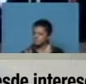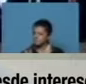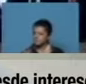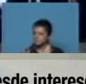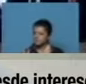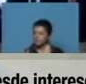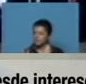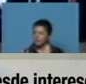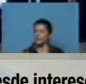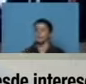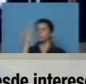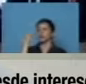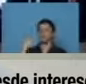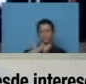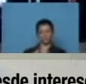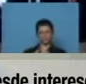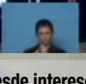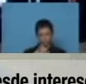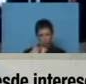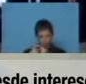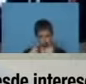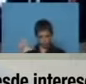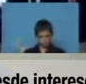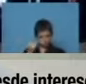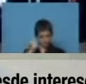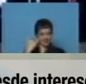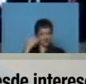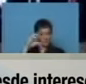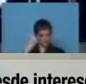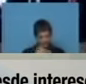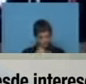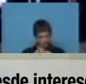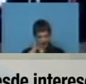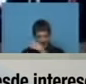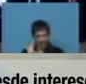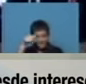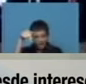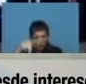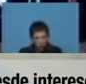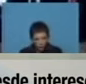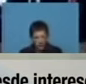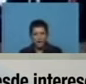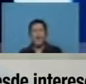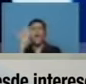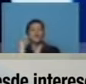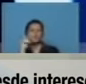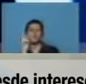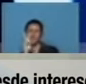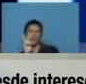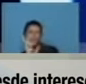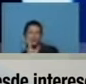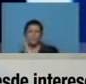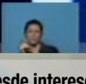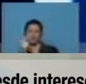Desde que retomamos el control de YPF, se acabaron las largas colas que siempre